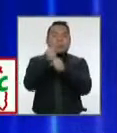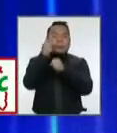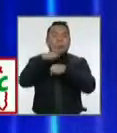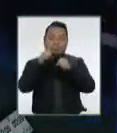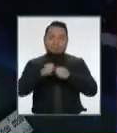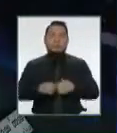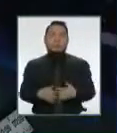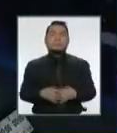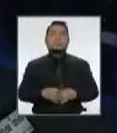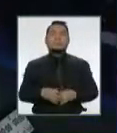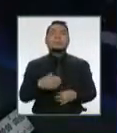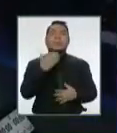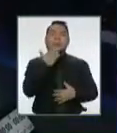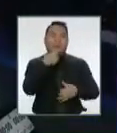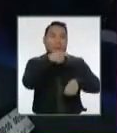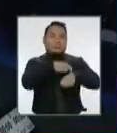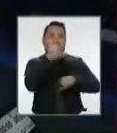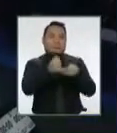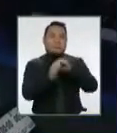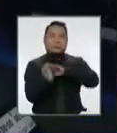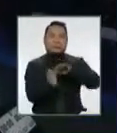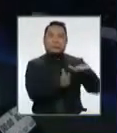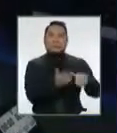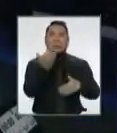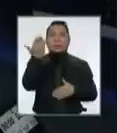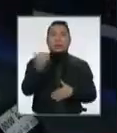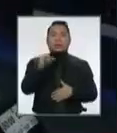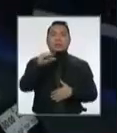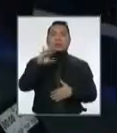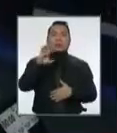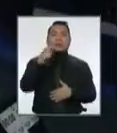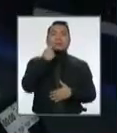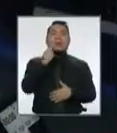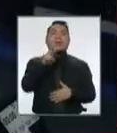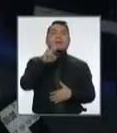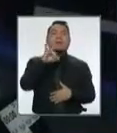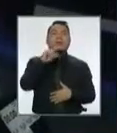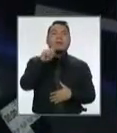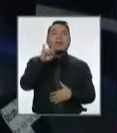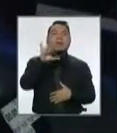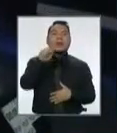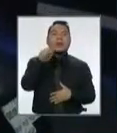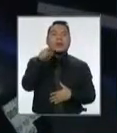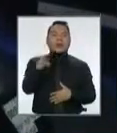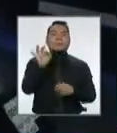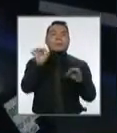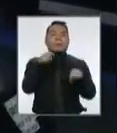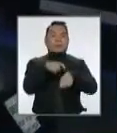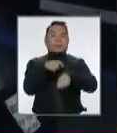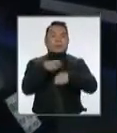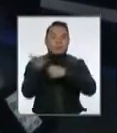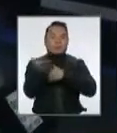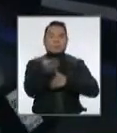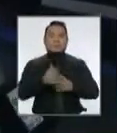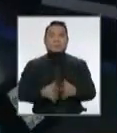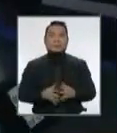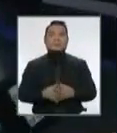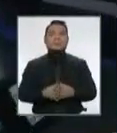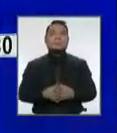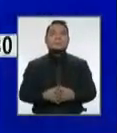debate. Y lejos de sus pequeños exabruptos, ese pequeño segundo incluso que le